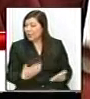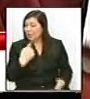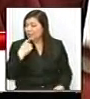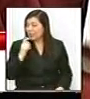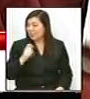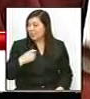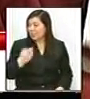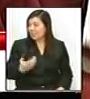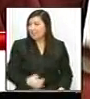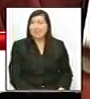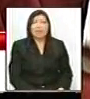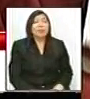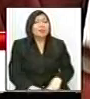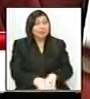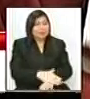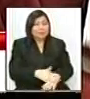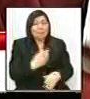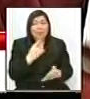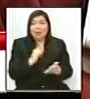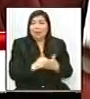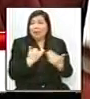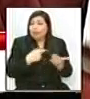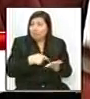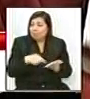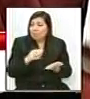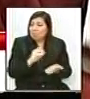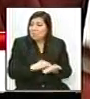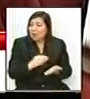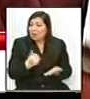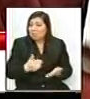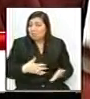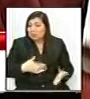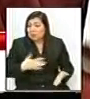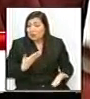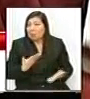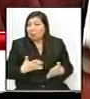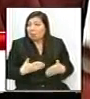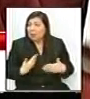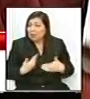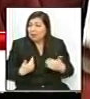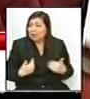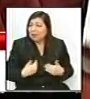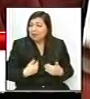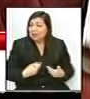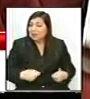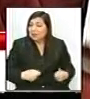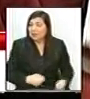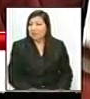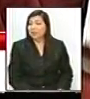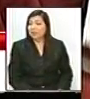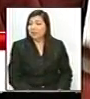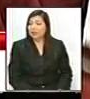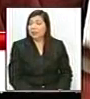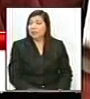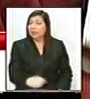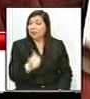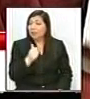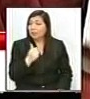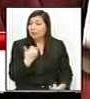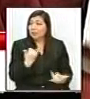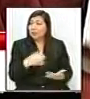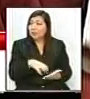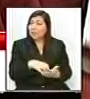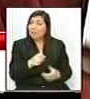necesario gestionar para que esto salga lo más rápido posible y poder gastarse y poder tener agua a estos